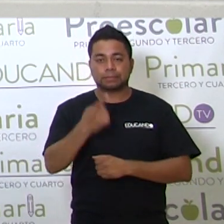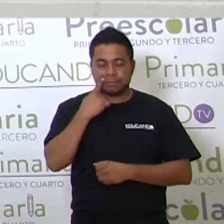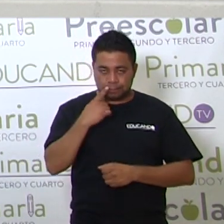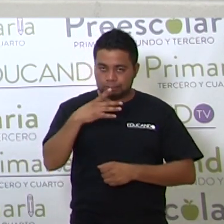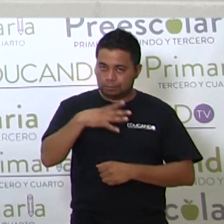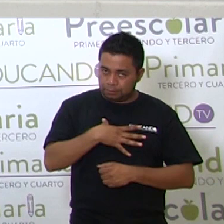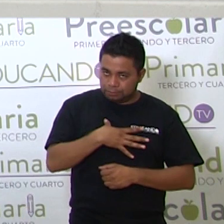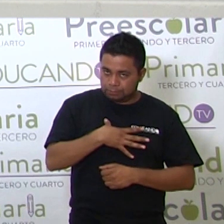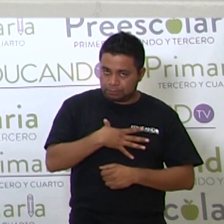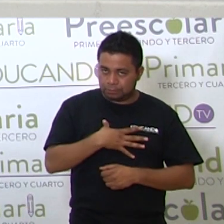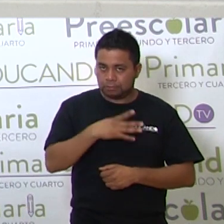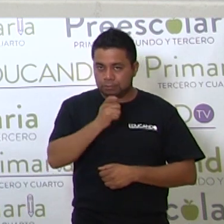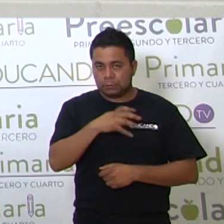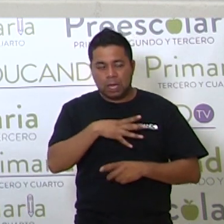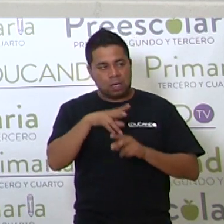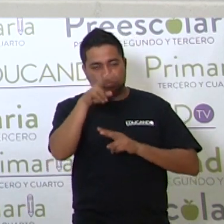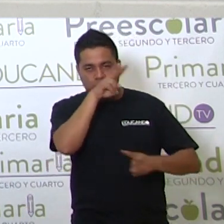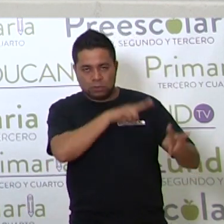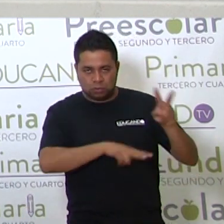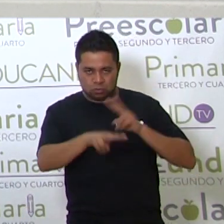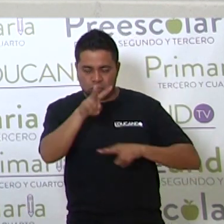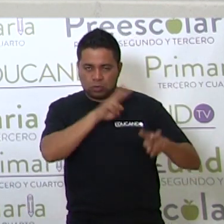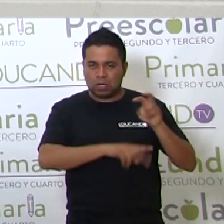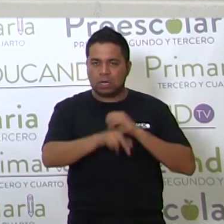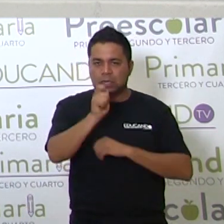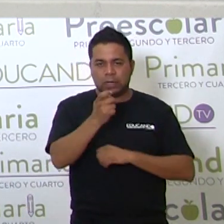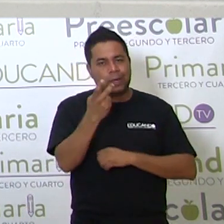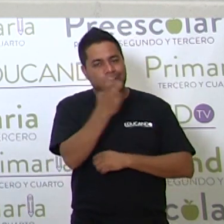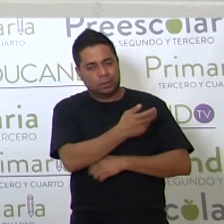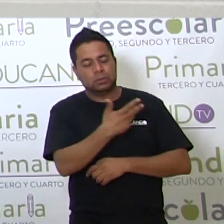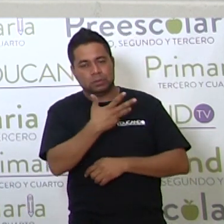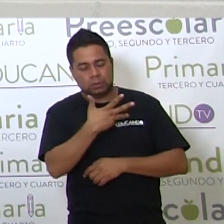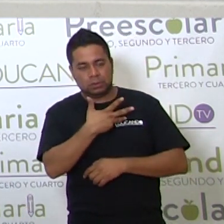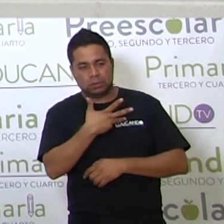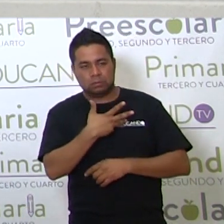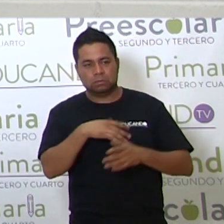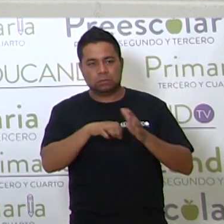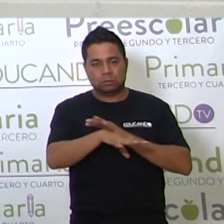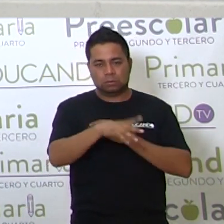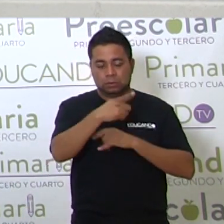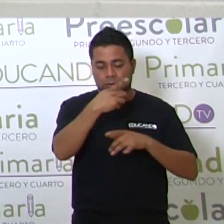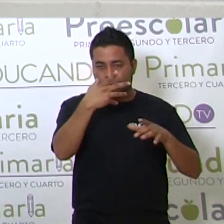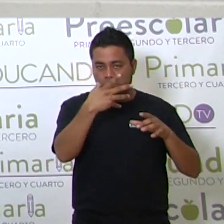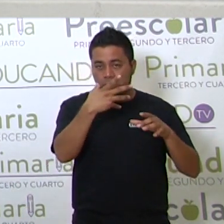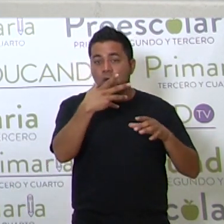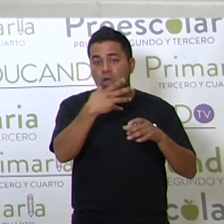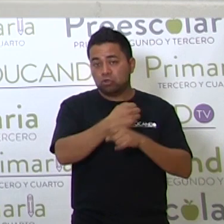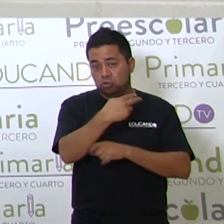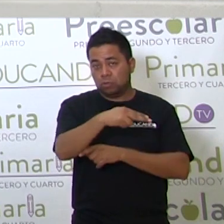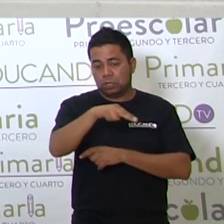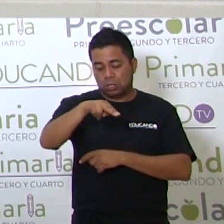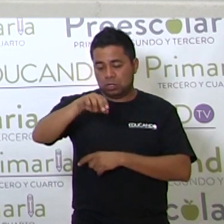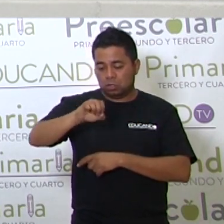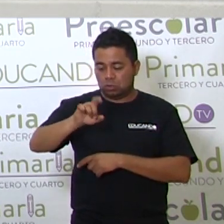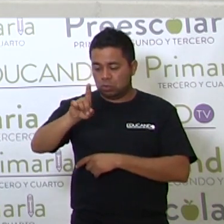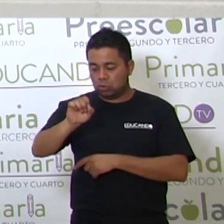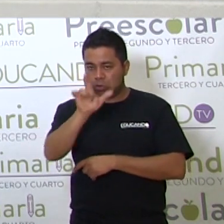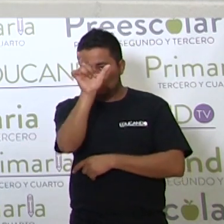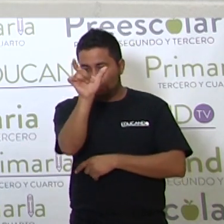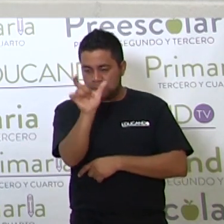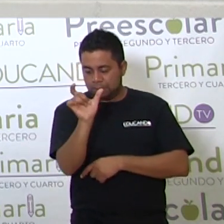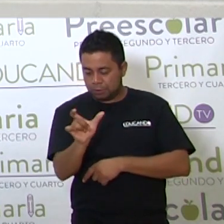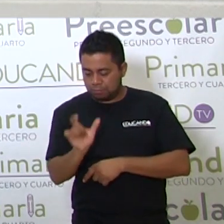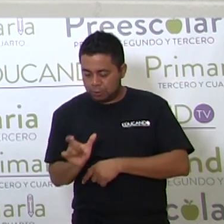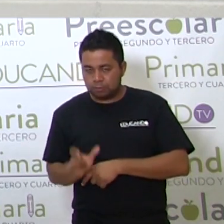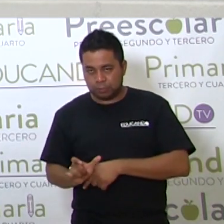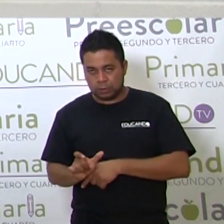los visuales o los gráficos, que serían estos. Estos son nodos. Todos estos cuadritos se llaman